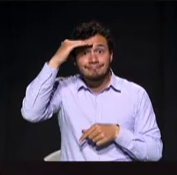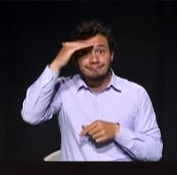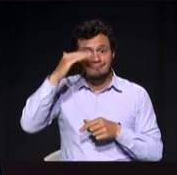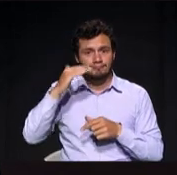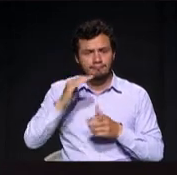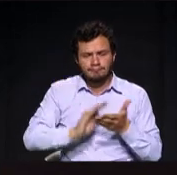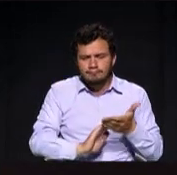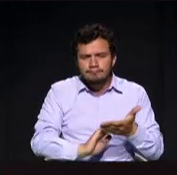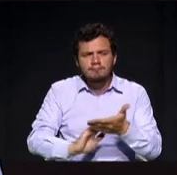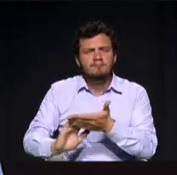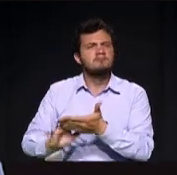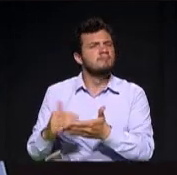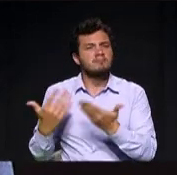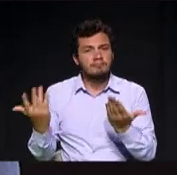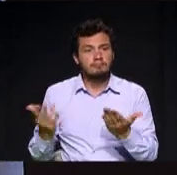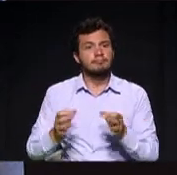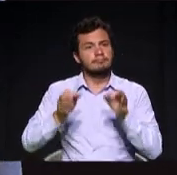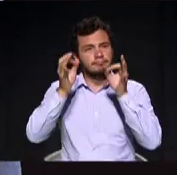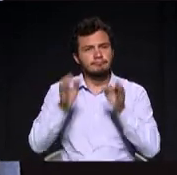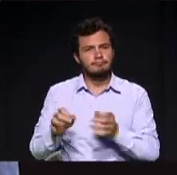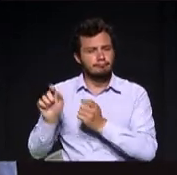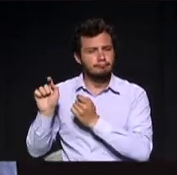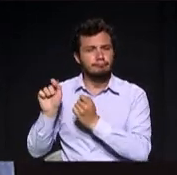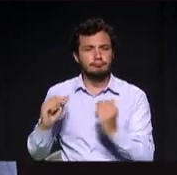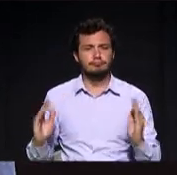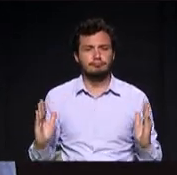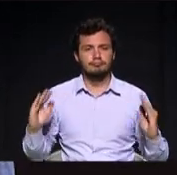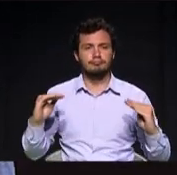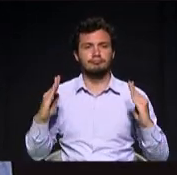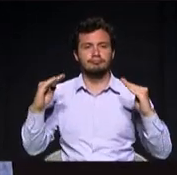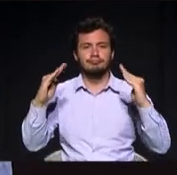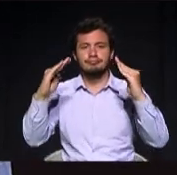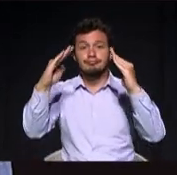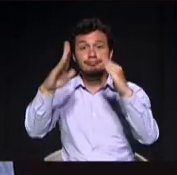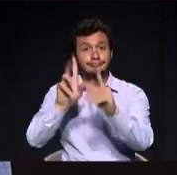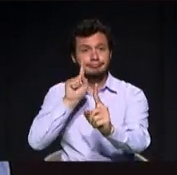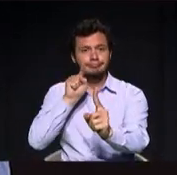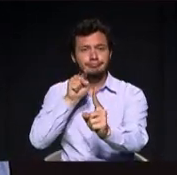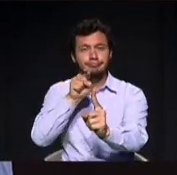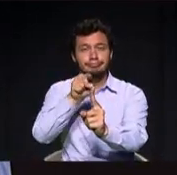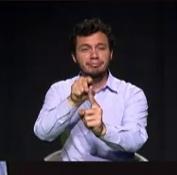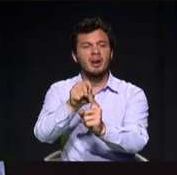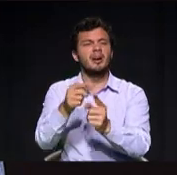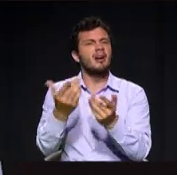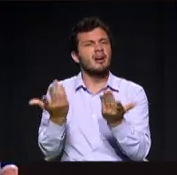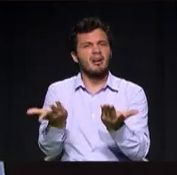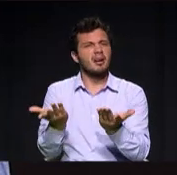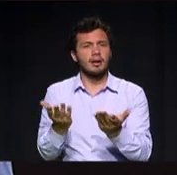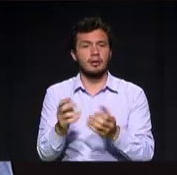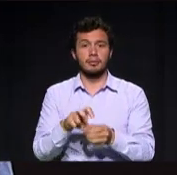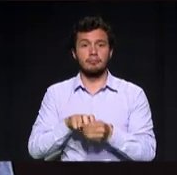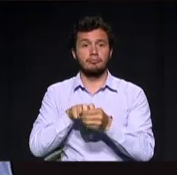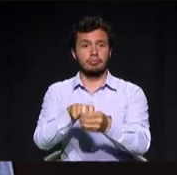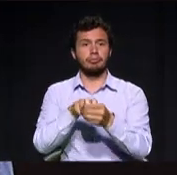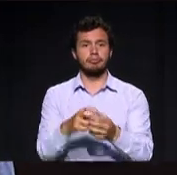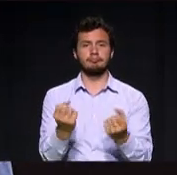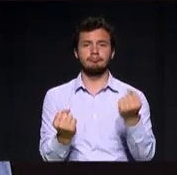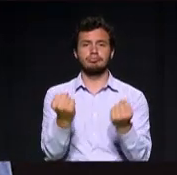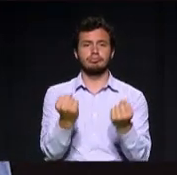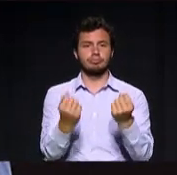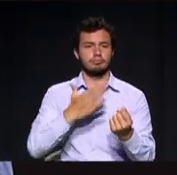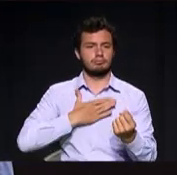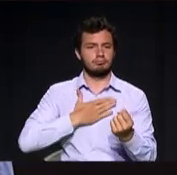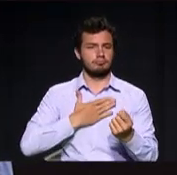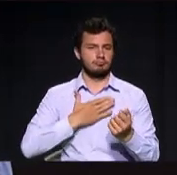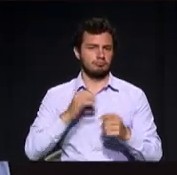realmente invertir la pirámide no podemos en medellín seguir pensando que la forma movilizarnos es a través del vehículo particular de